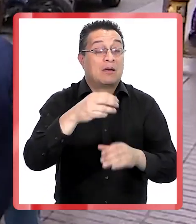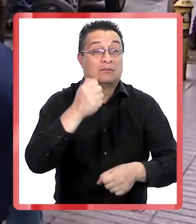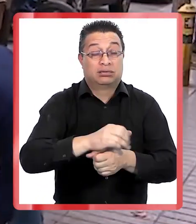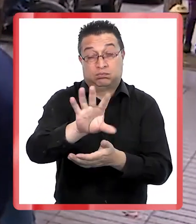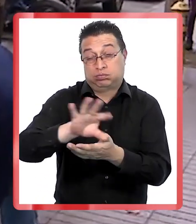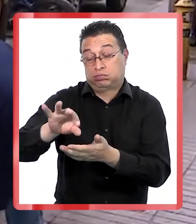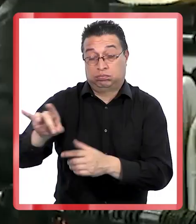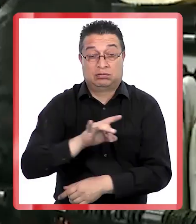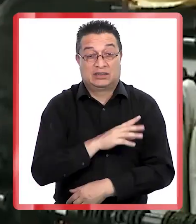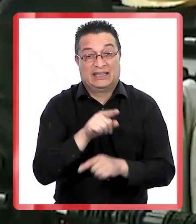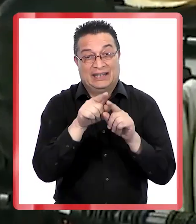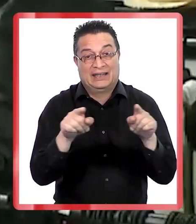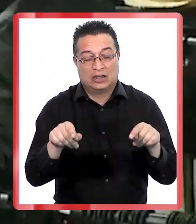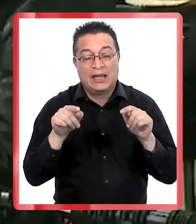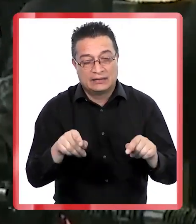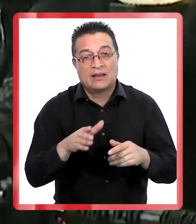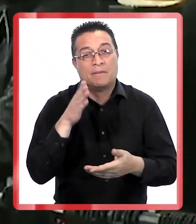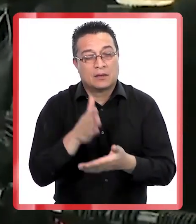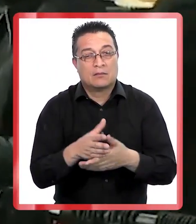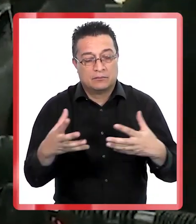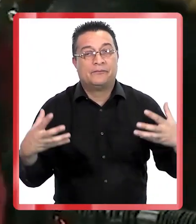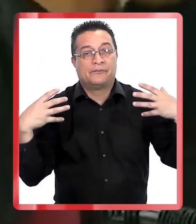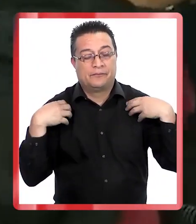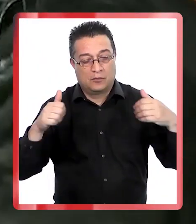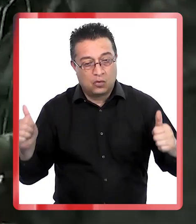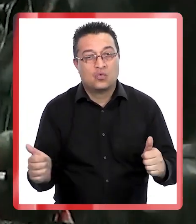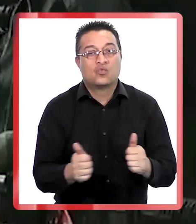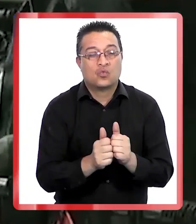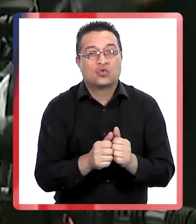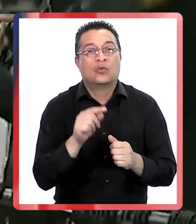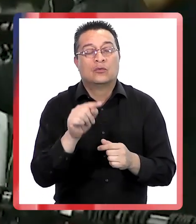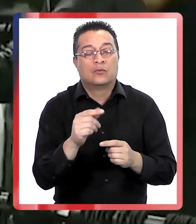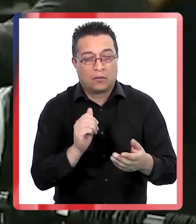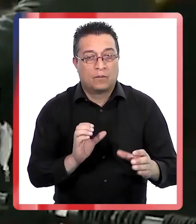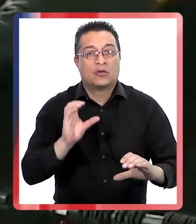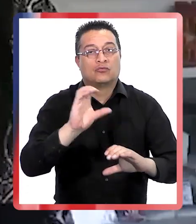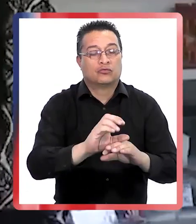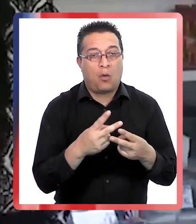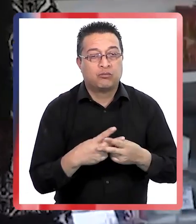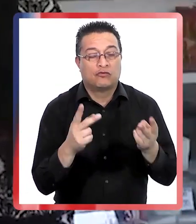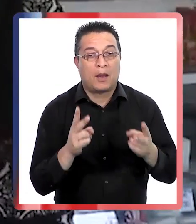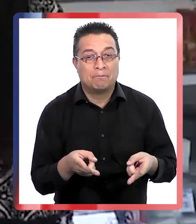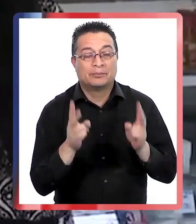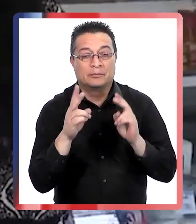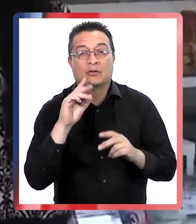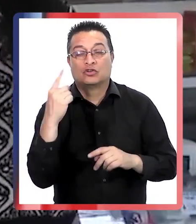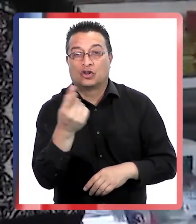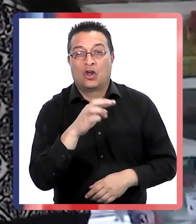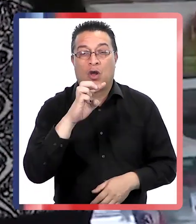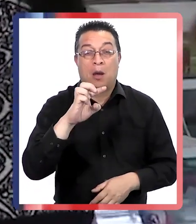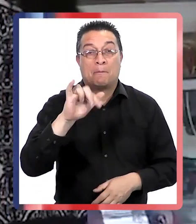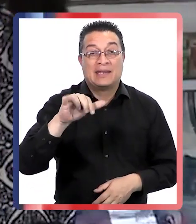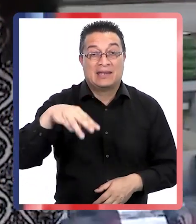mayoritaria de los empleadores del país, y por tanto esto también tiene que traer aparejado un componente de subsidio público que les permita a los